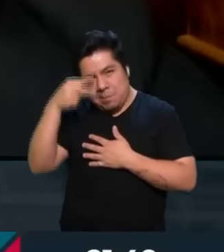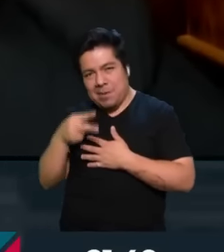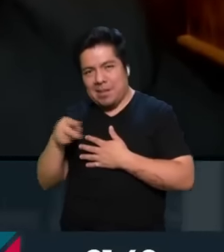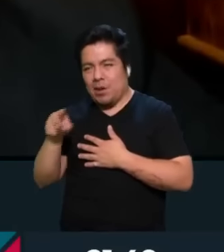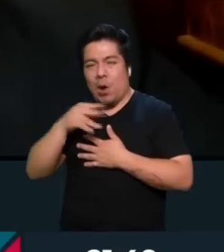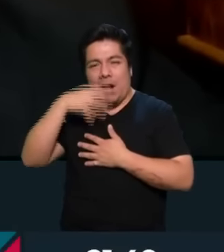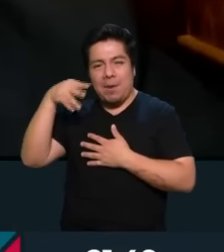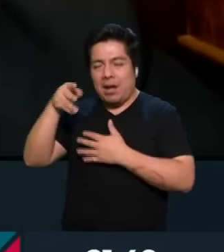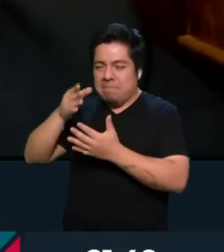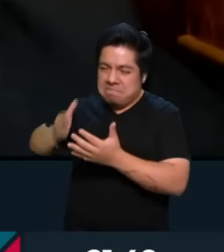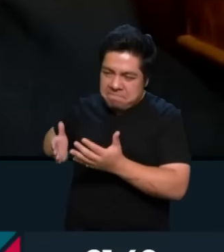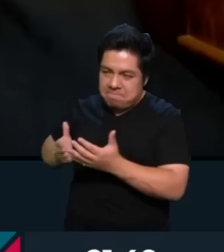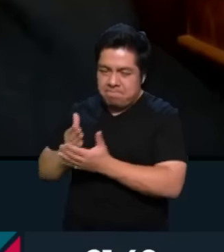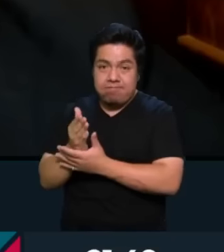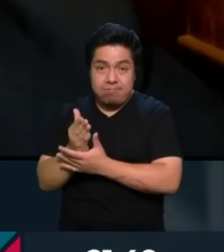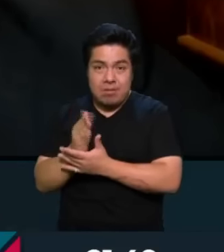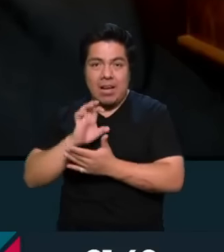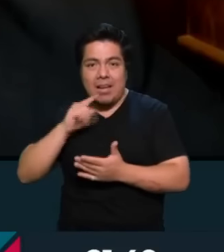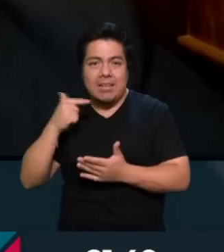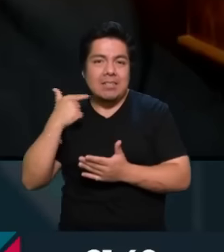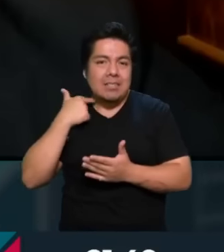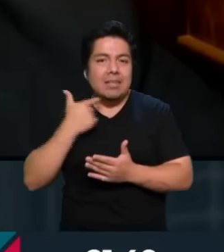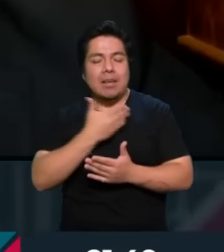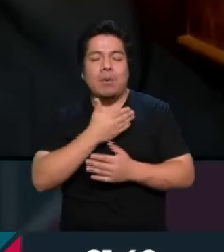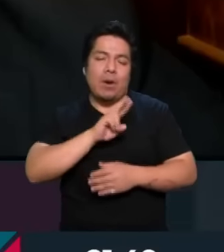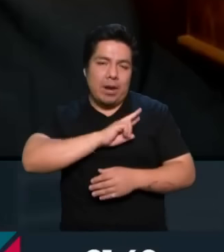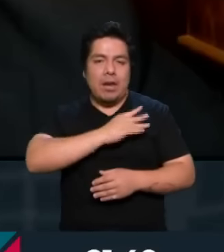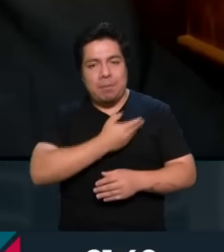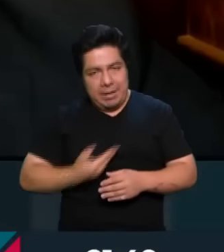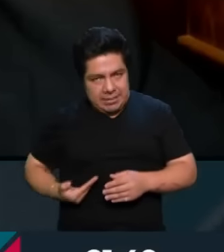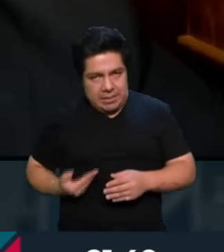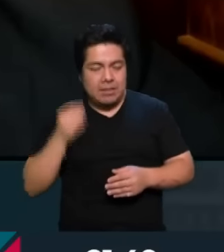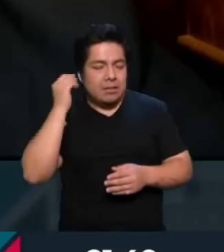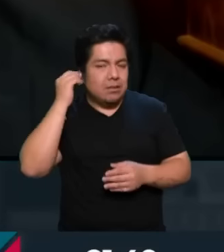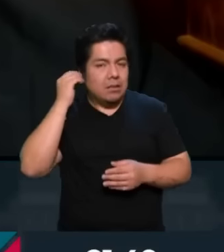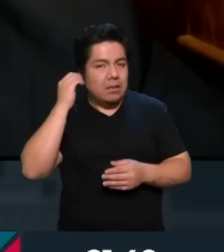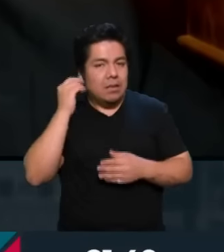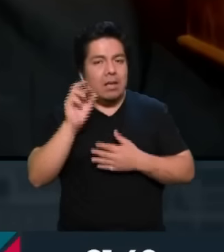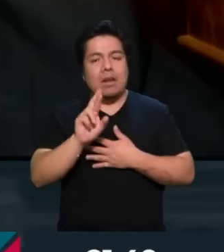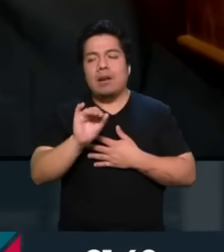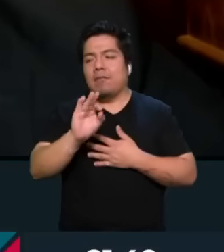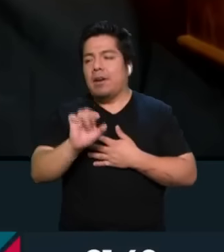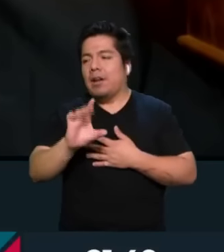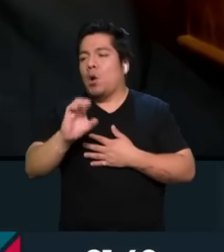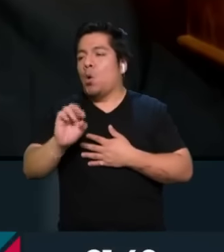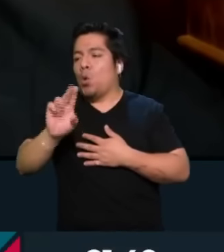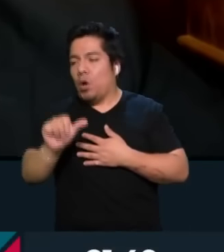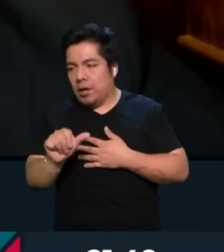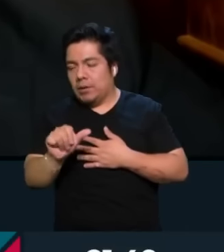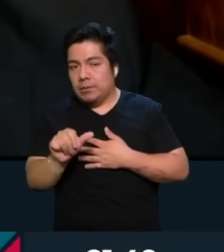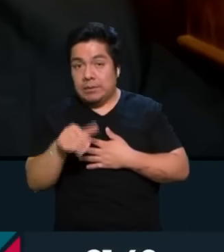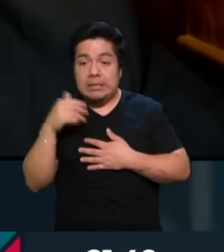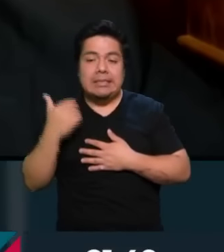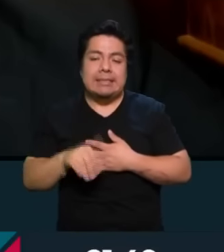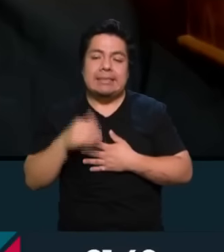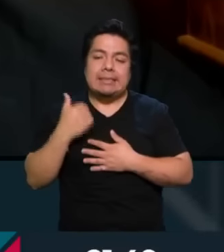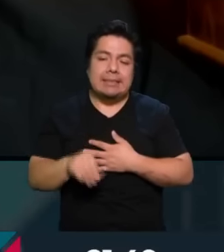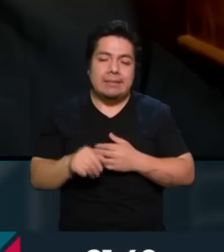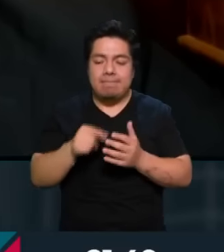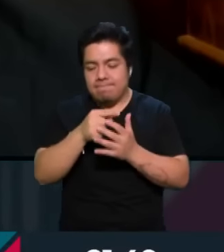Embajada Mexicana Pues por el expresidente el vicepresidente más bien de Rafael corre Y bueno pues esto ocasionó